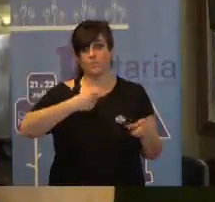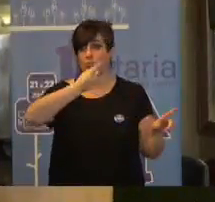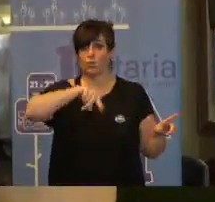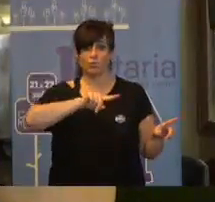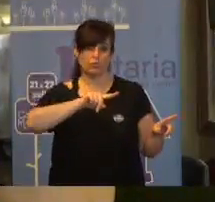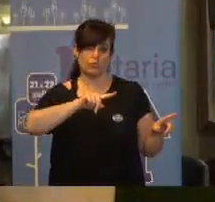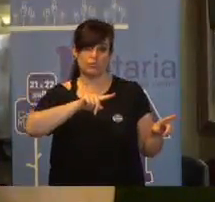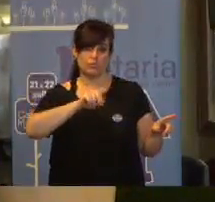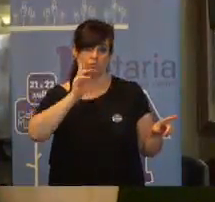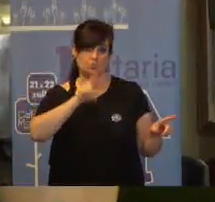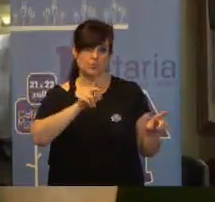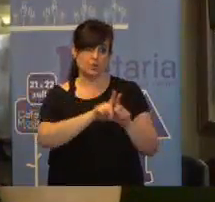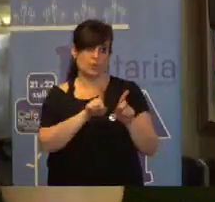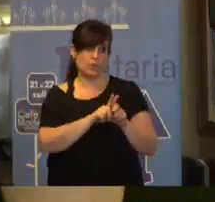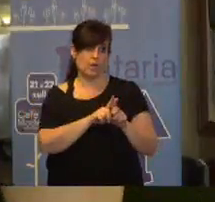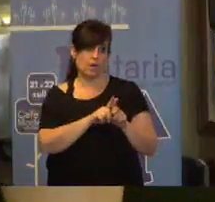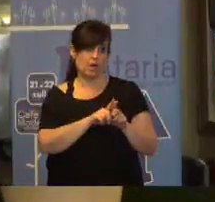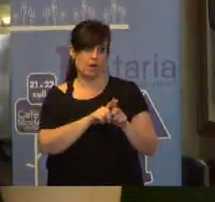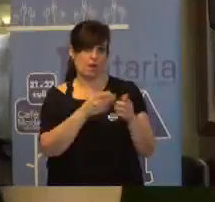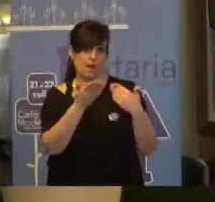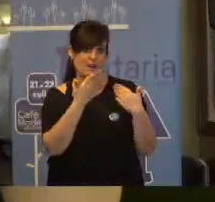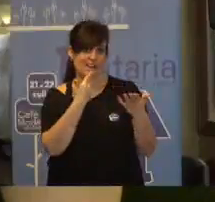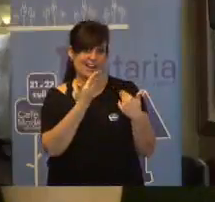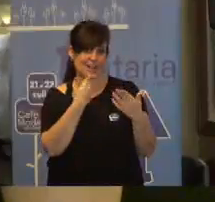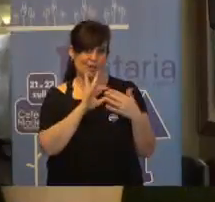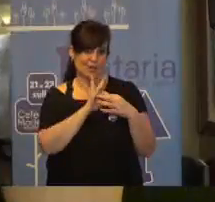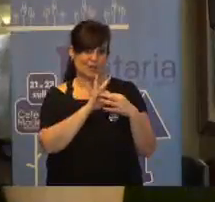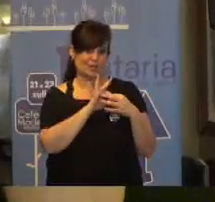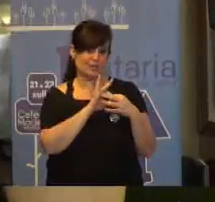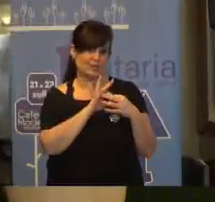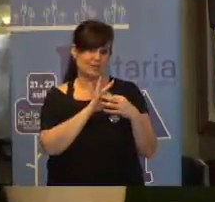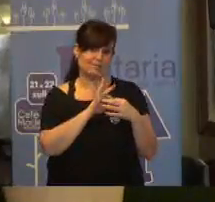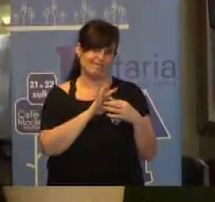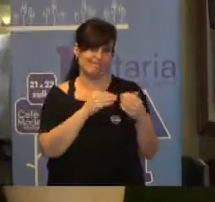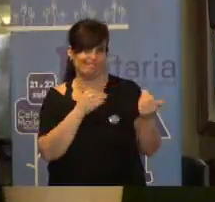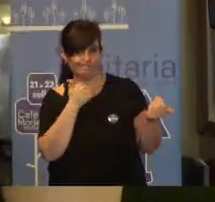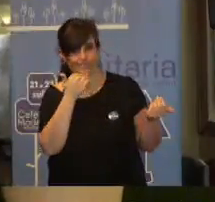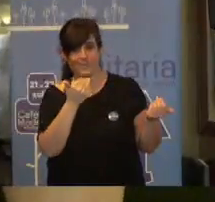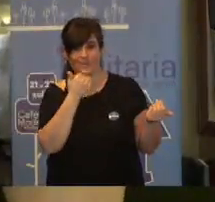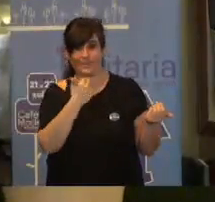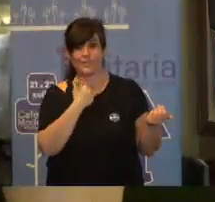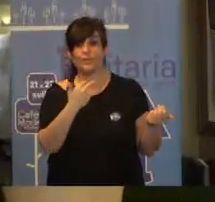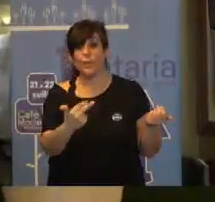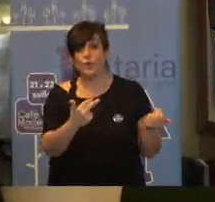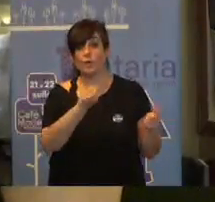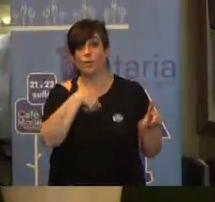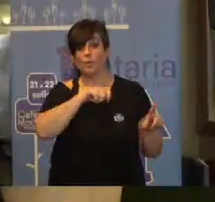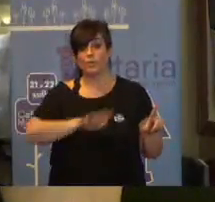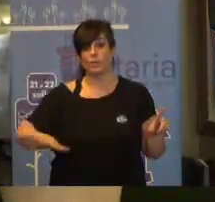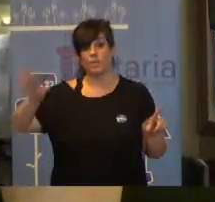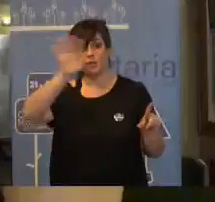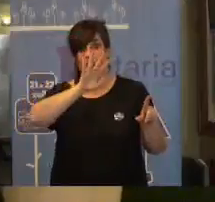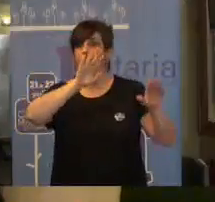a relación con En Marea como unha relación de lealtad, porque tamén desde o primeiro momento o portavoz nacional amosou esa lealtad